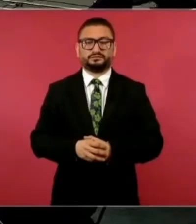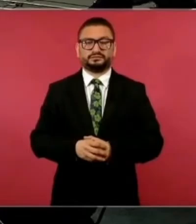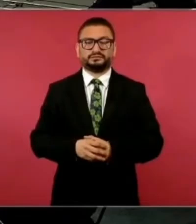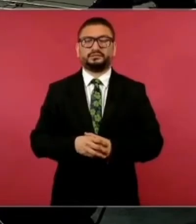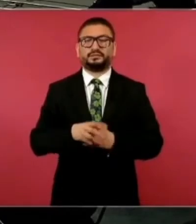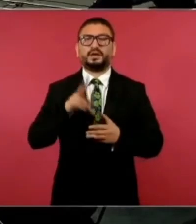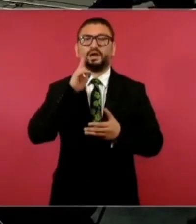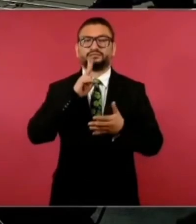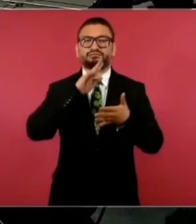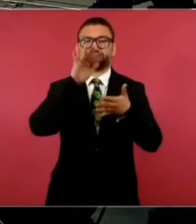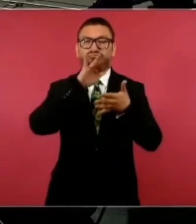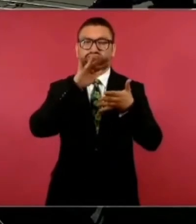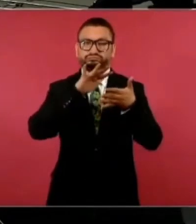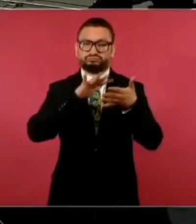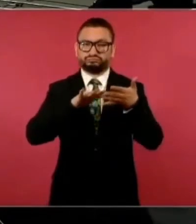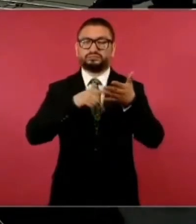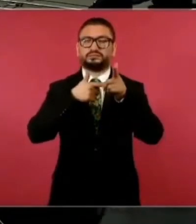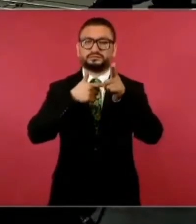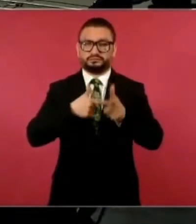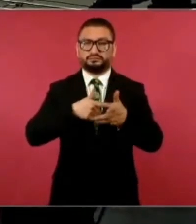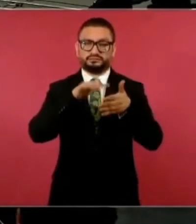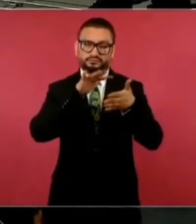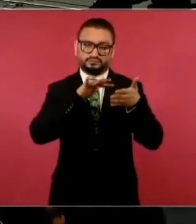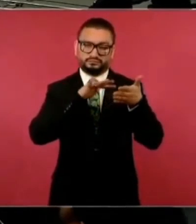Síguele. Síguele.